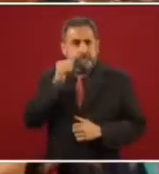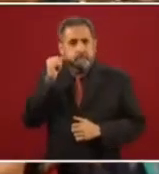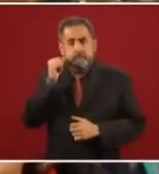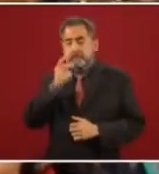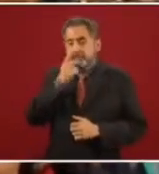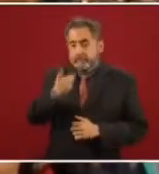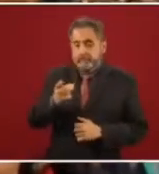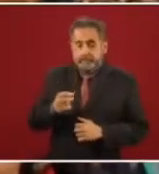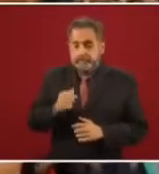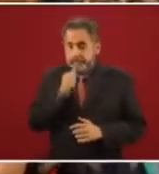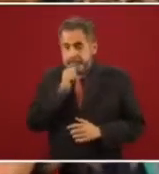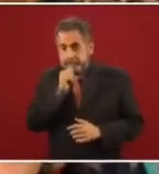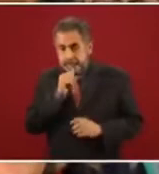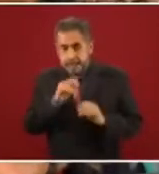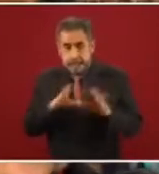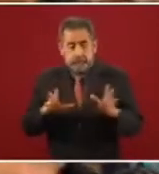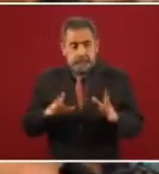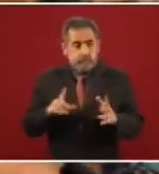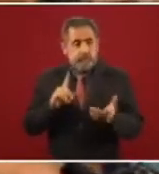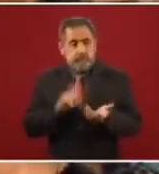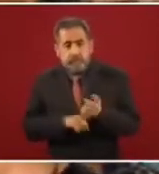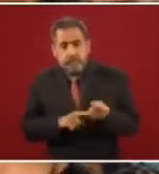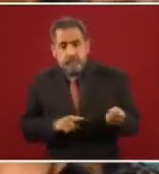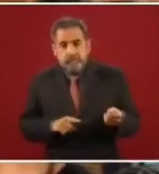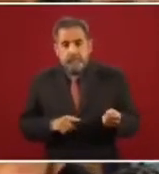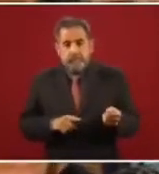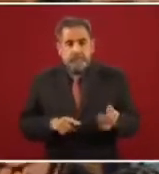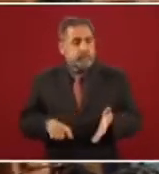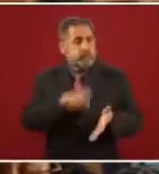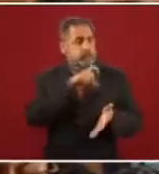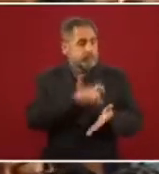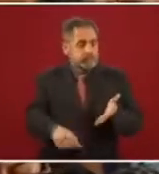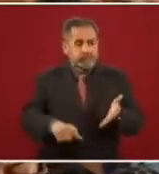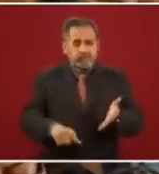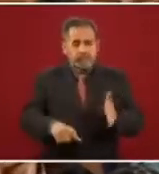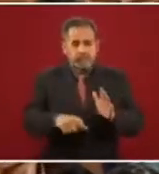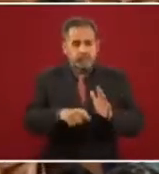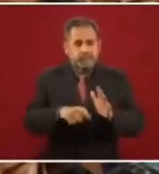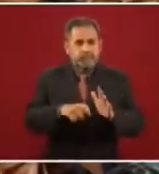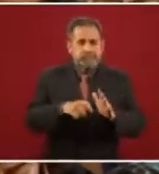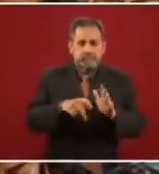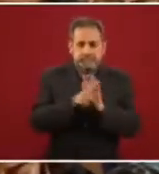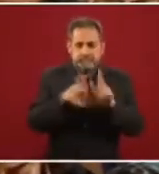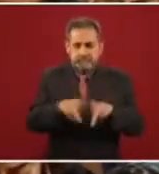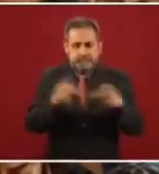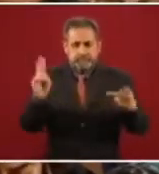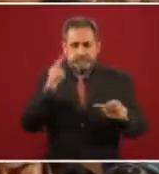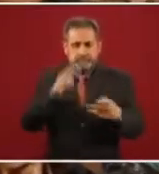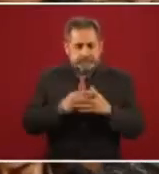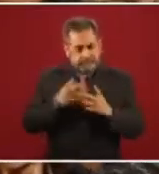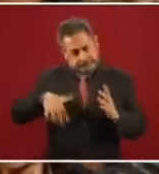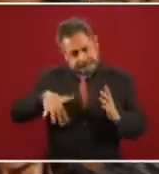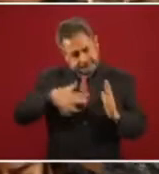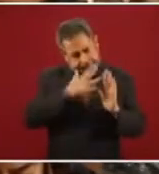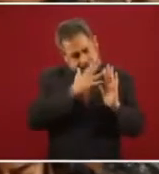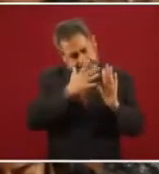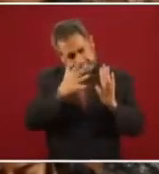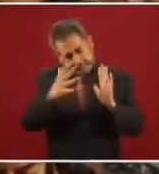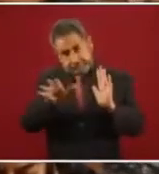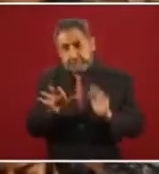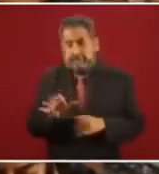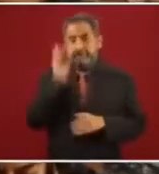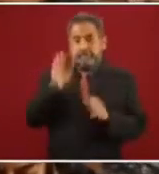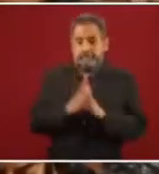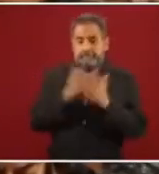que no había ninguna voz cuando se compró la voz presidencial. Hicimos una revisión en la hemeroteca y encontramos la primera